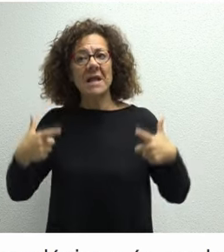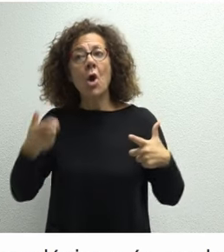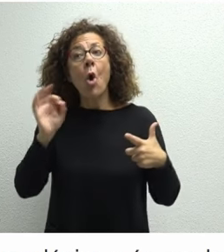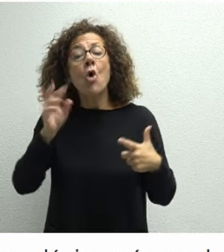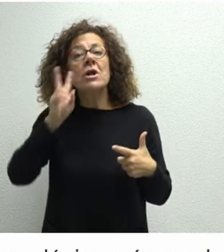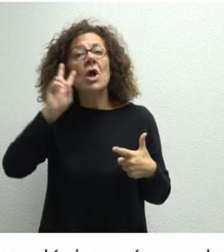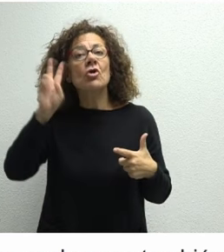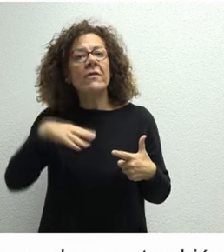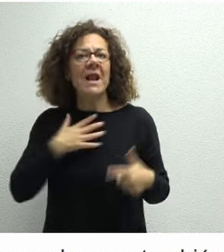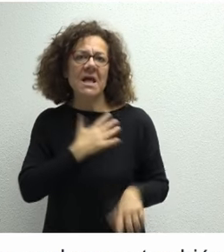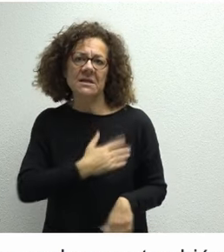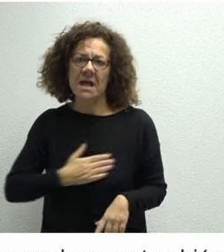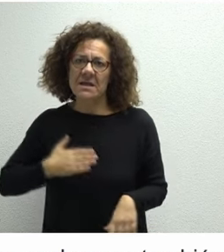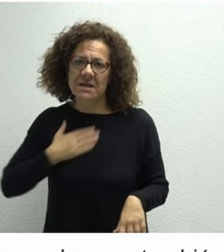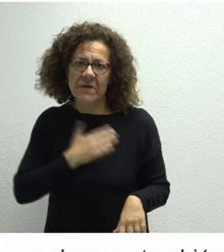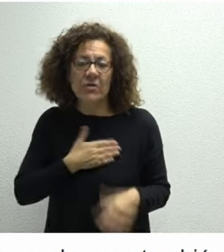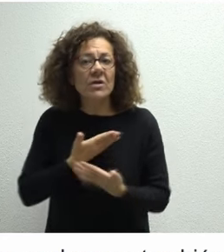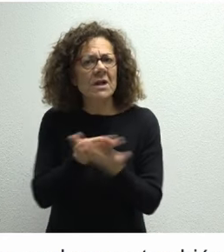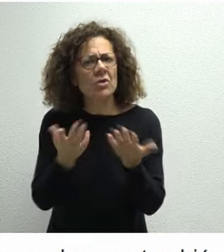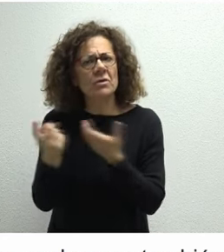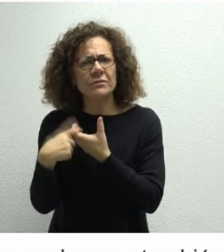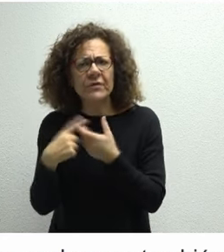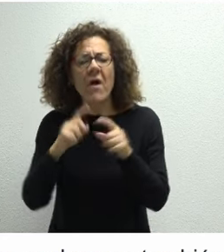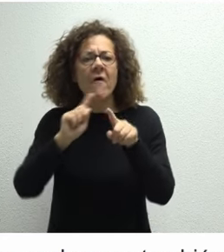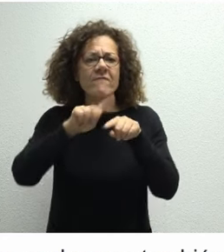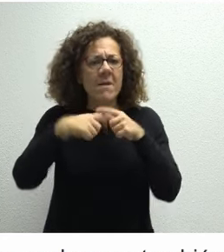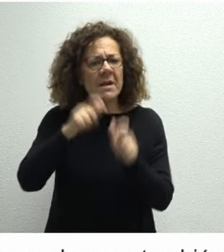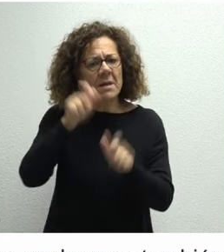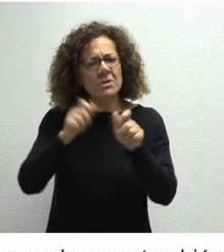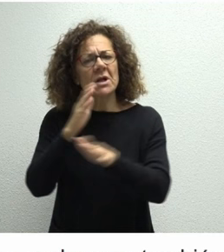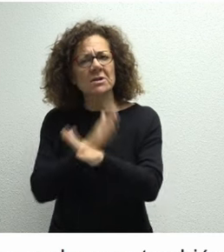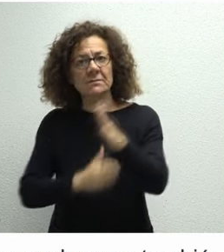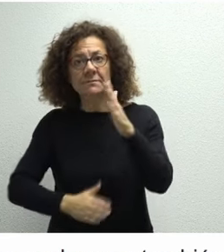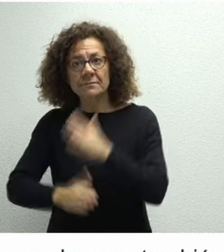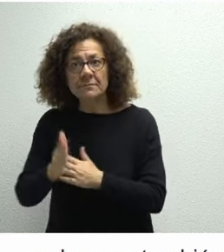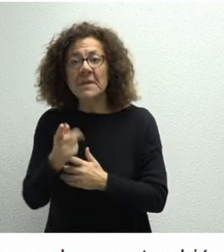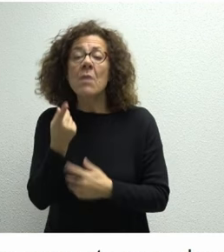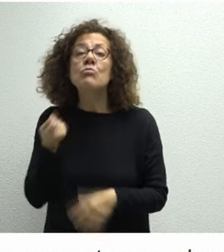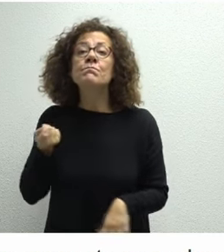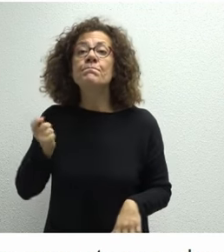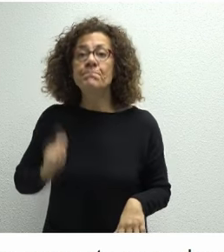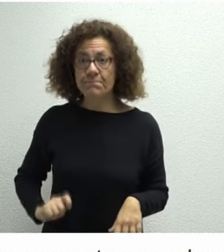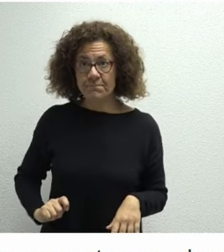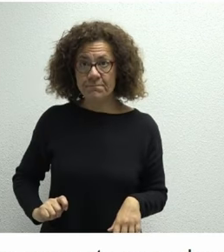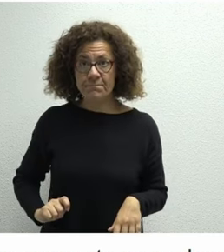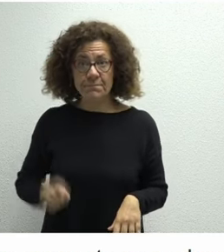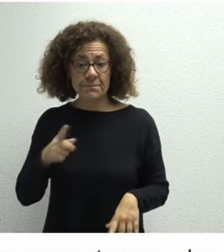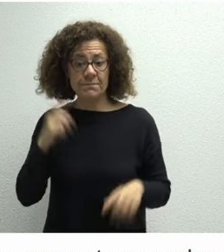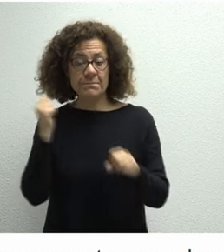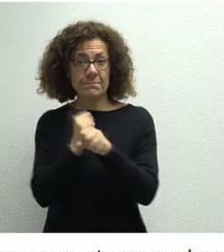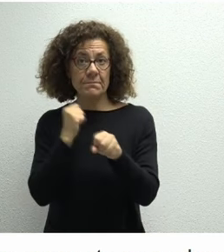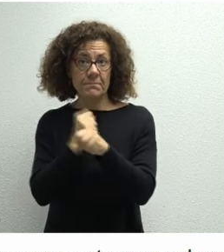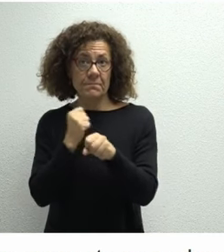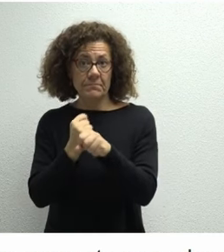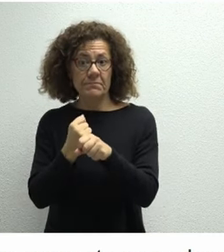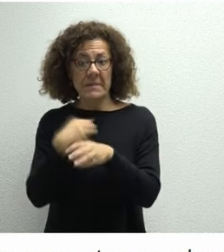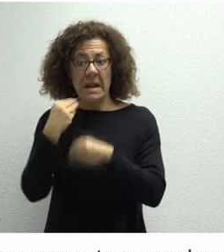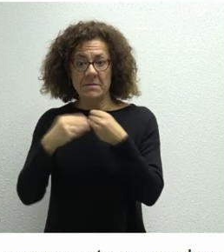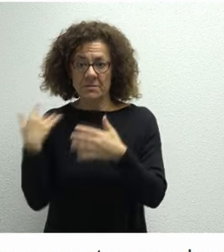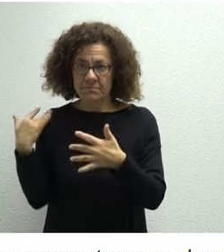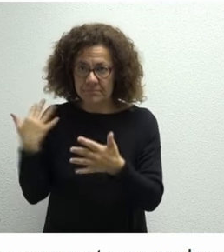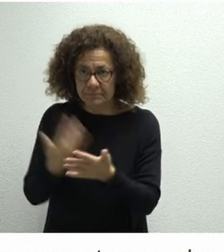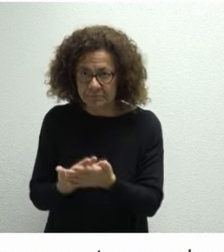reconocer la satisfacción de todos los interesados familia personas con discapacidad y profesionales del trabajo que venimos haciendo durante